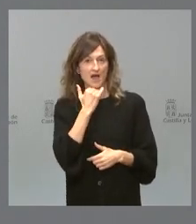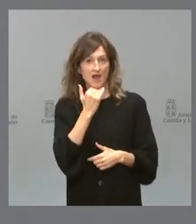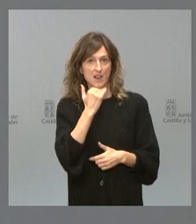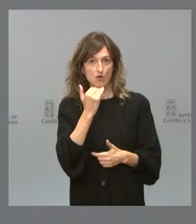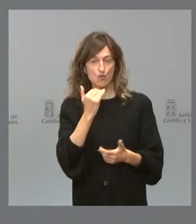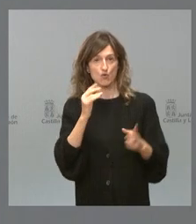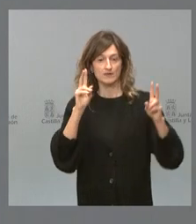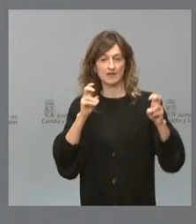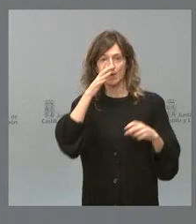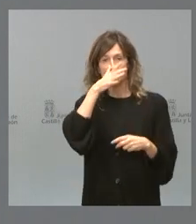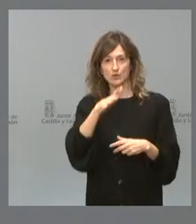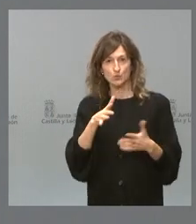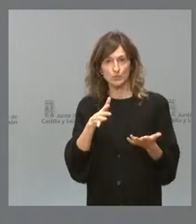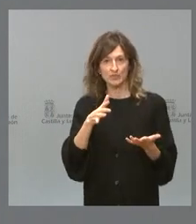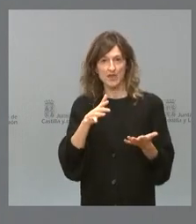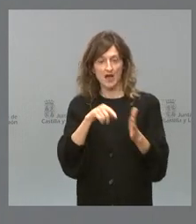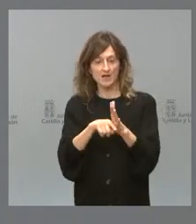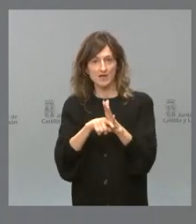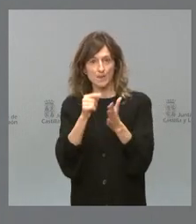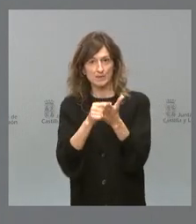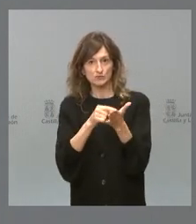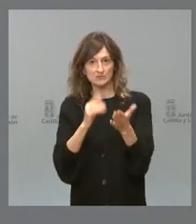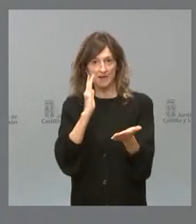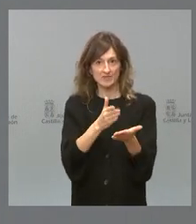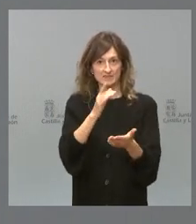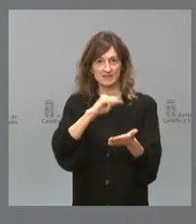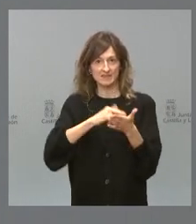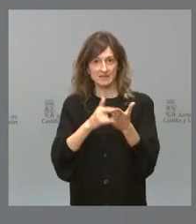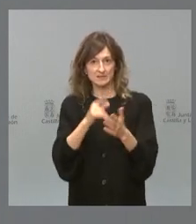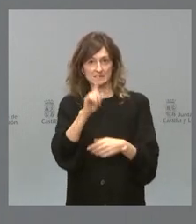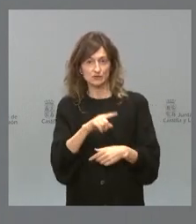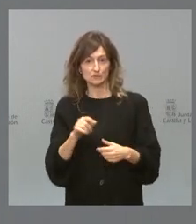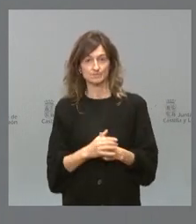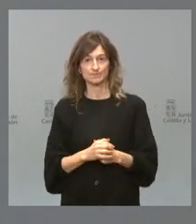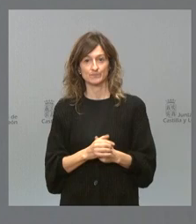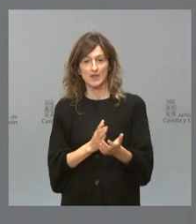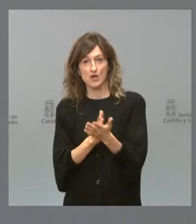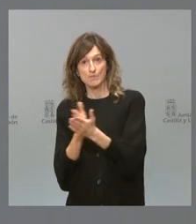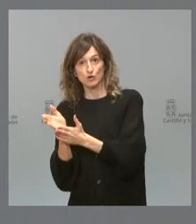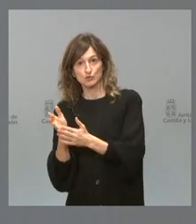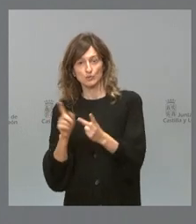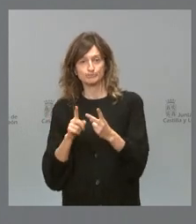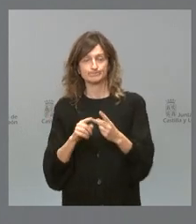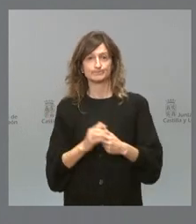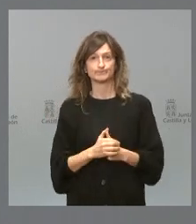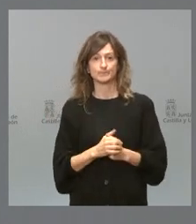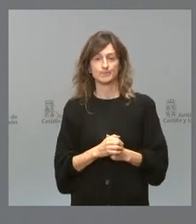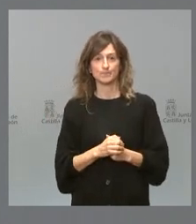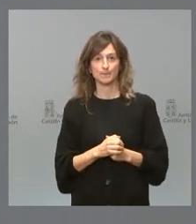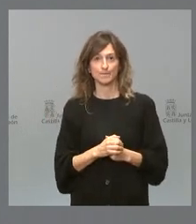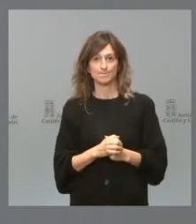mera denuncia la ejecución presupuestaria técnicamente me refiero y por otra parte quería